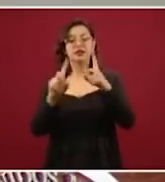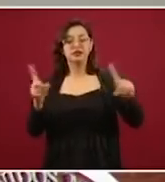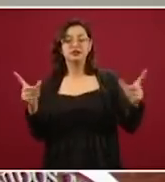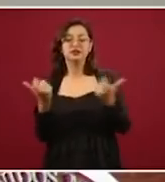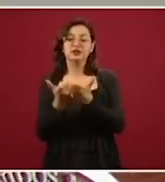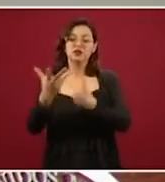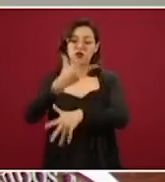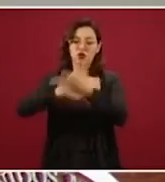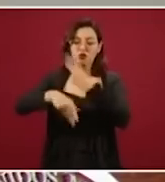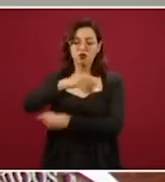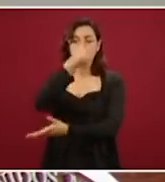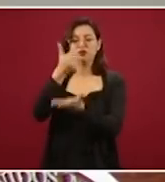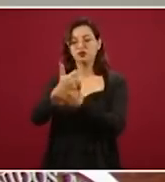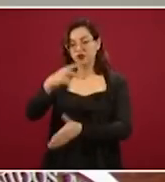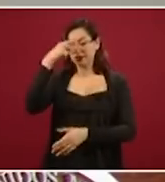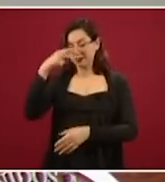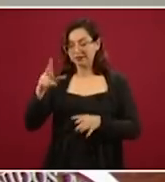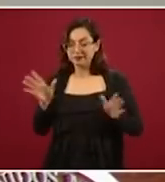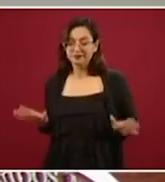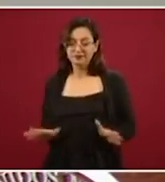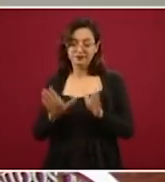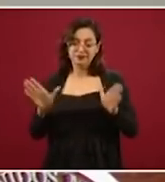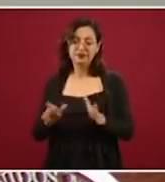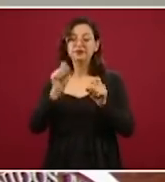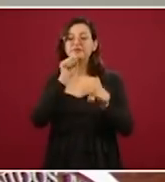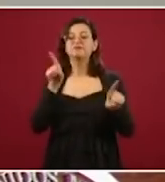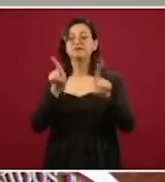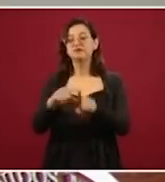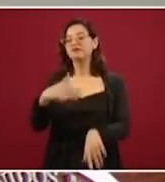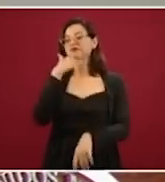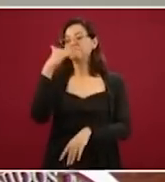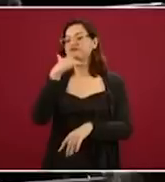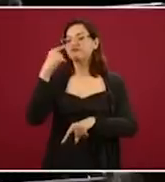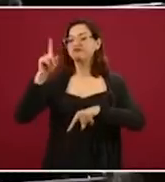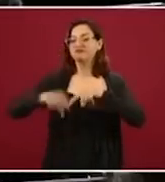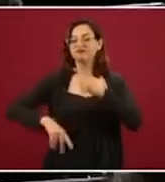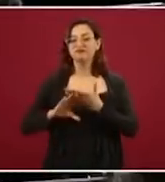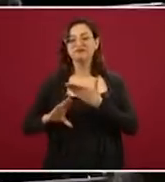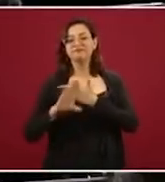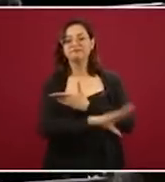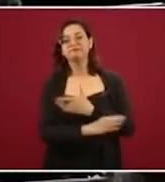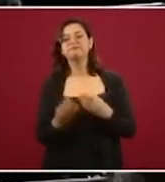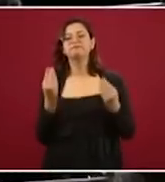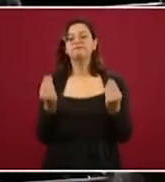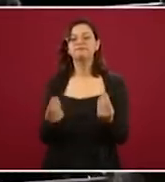de la ciudad y al mismo tiempo erradiquemos la corrupción. Muchas gracias.